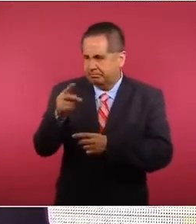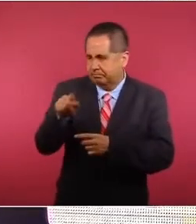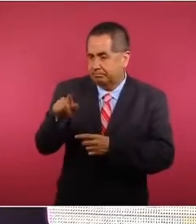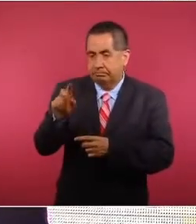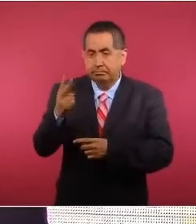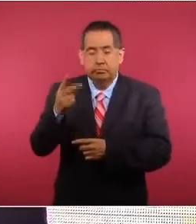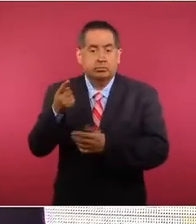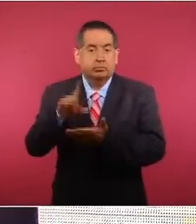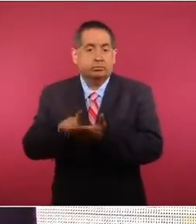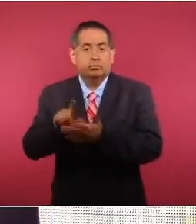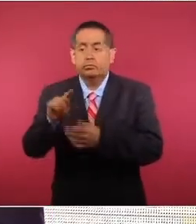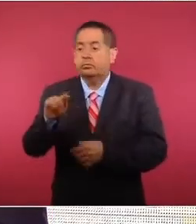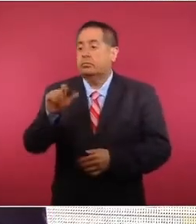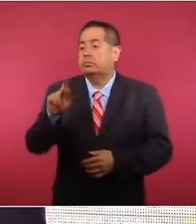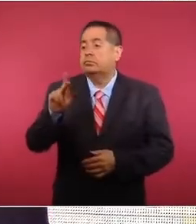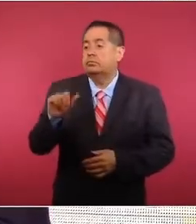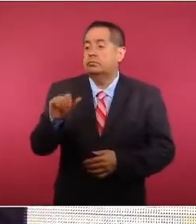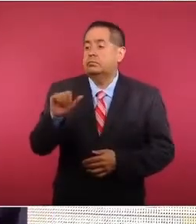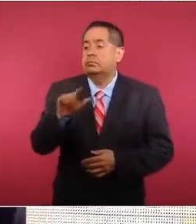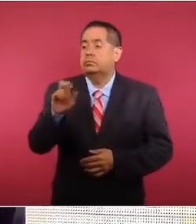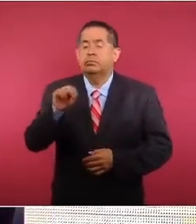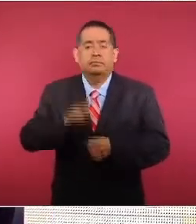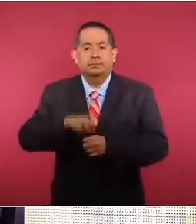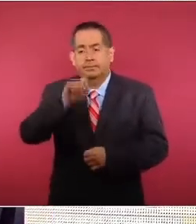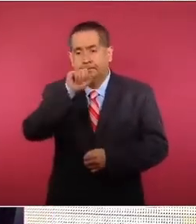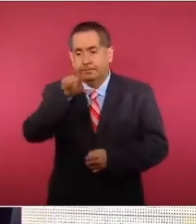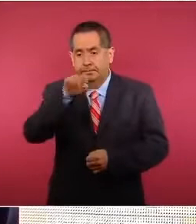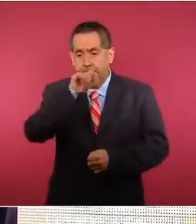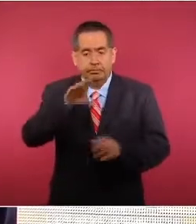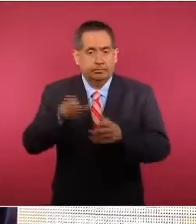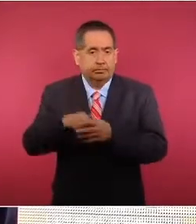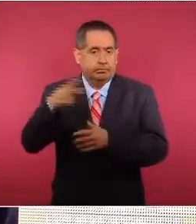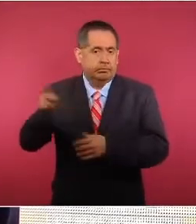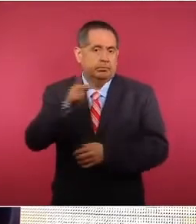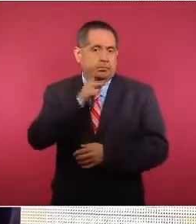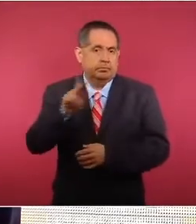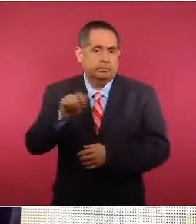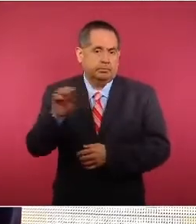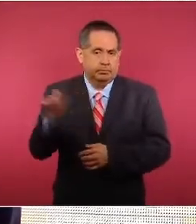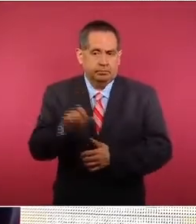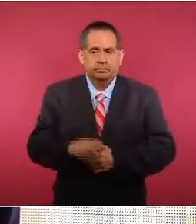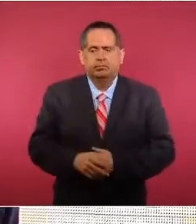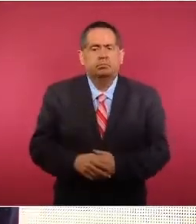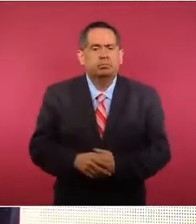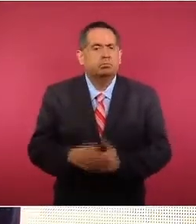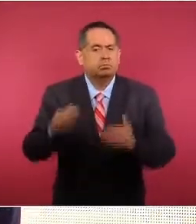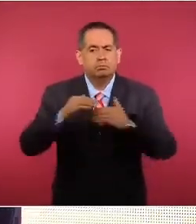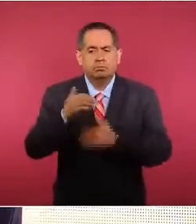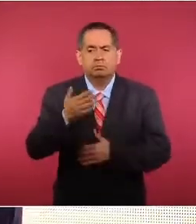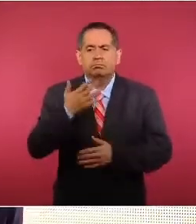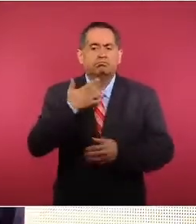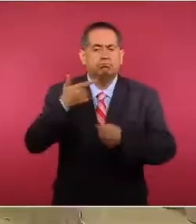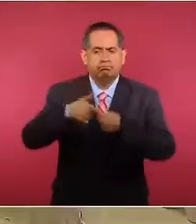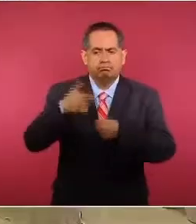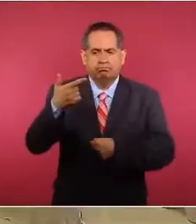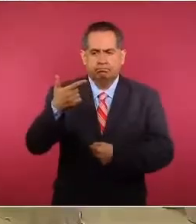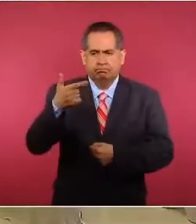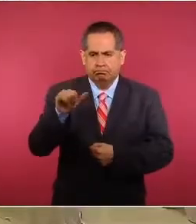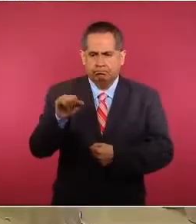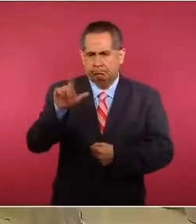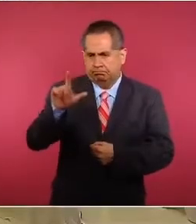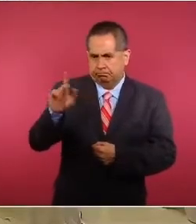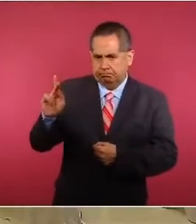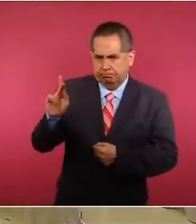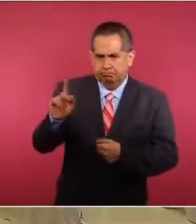por litro en Talpa de Allende, Jalisco, de franquicia Pemex. En el gas LP tenemos